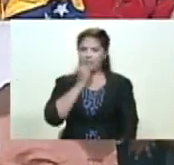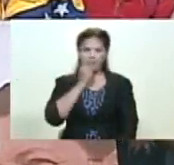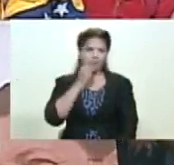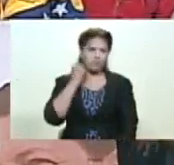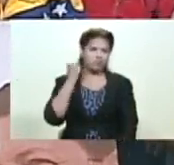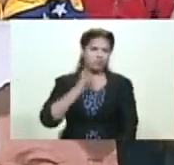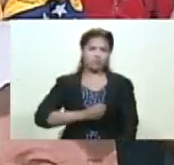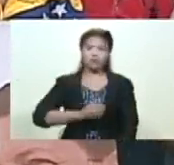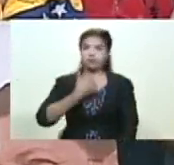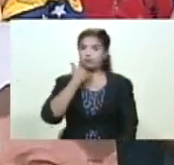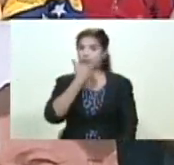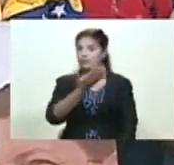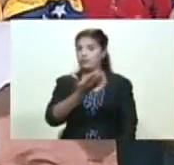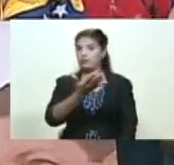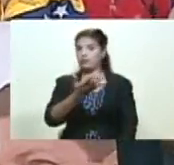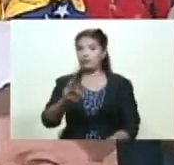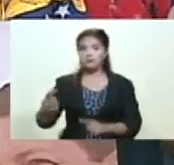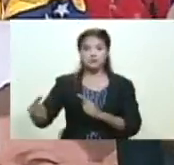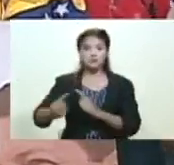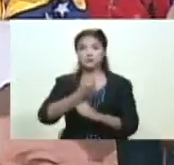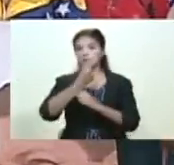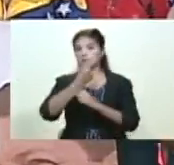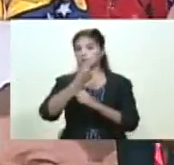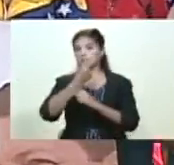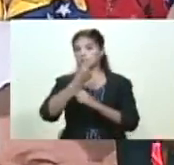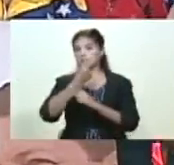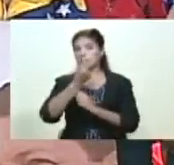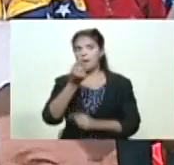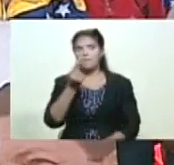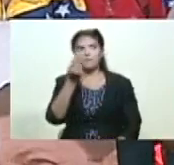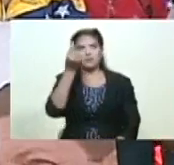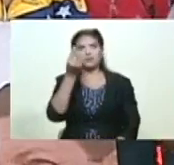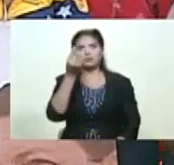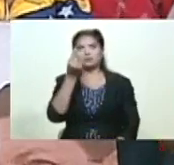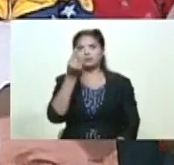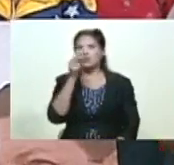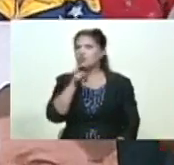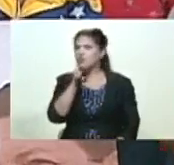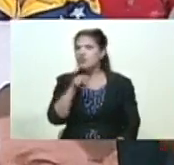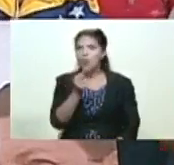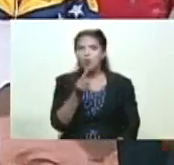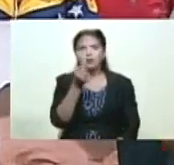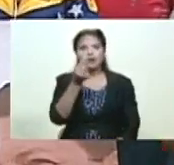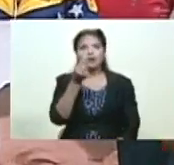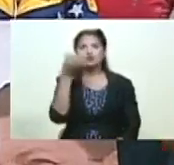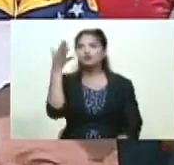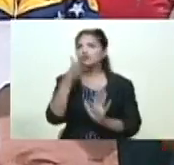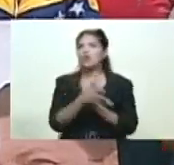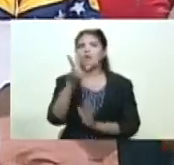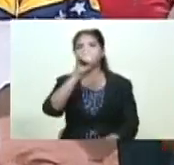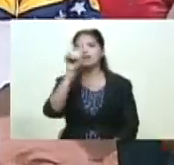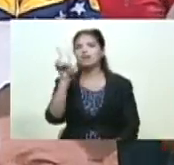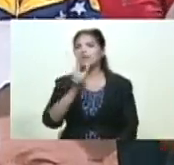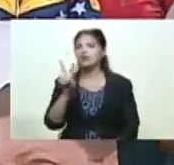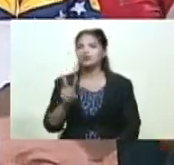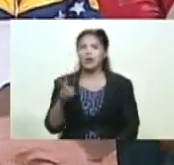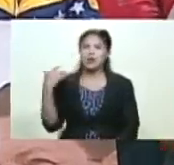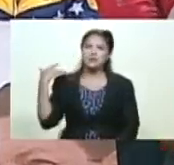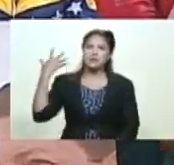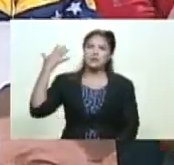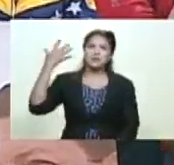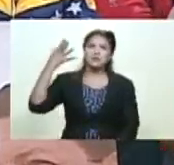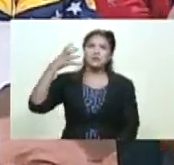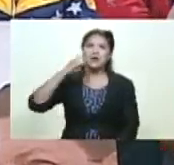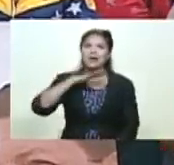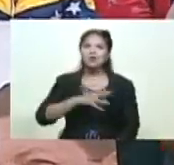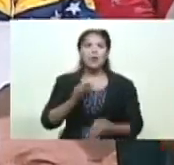desproporcionada, vulgar y ofensiva que jamás se hayan dicho sobre Venezuela en la historia de